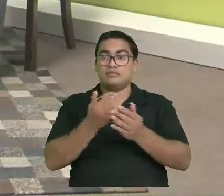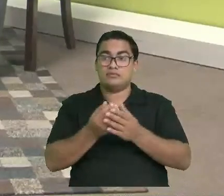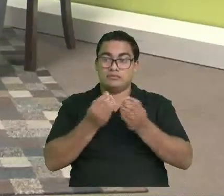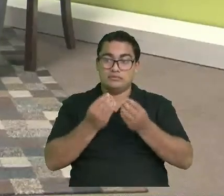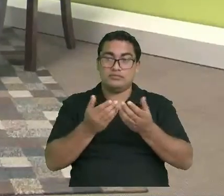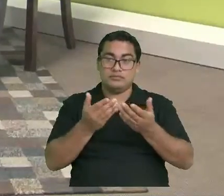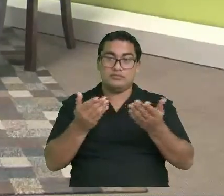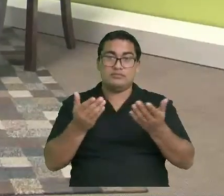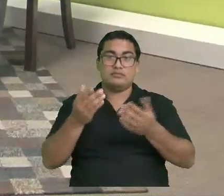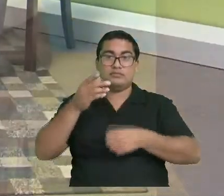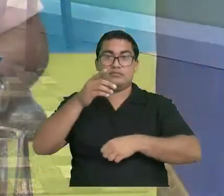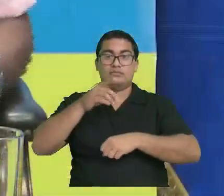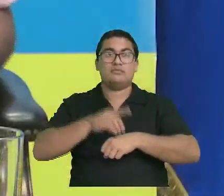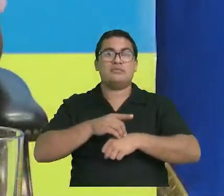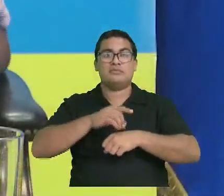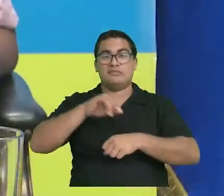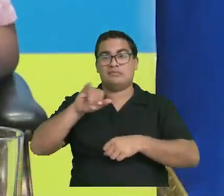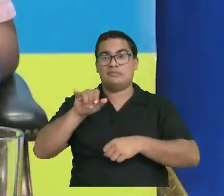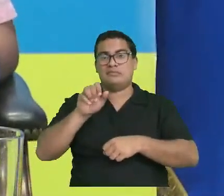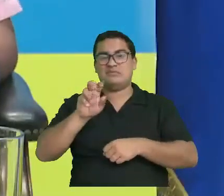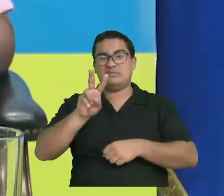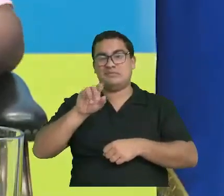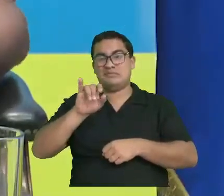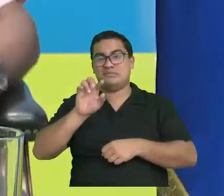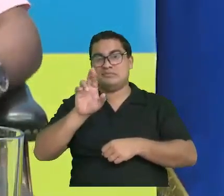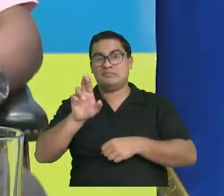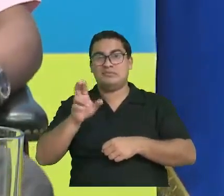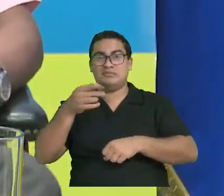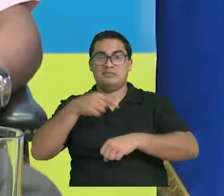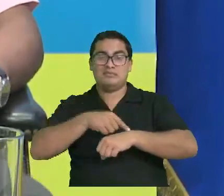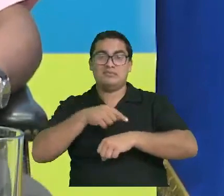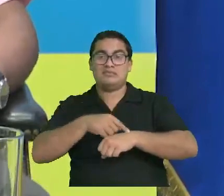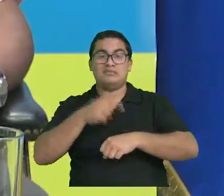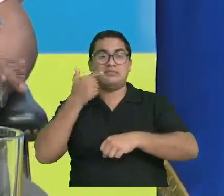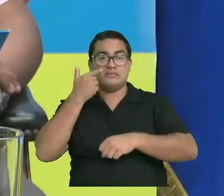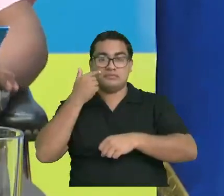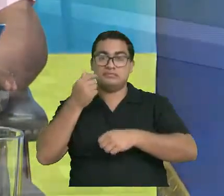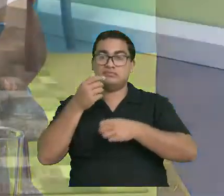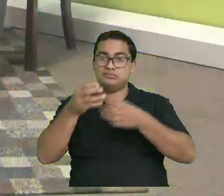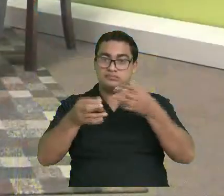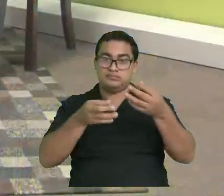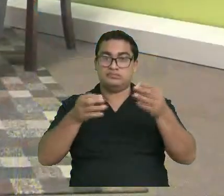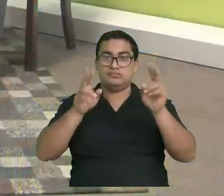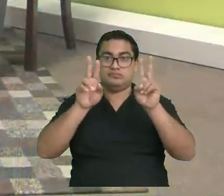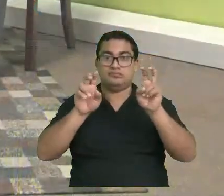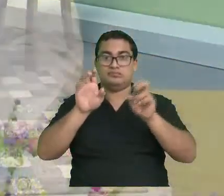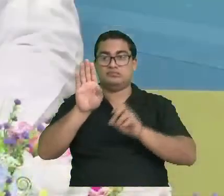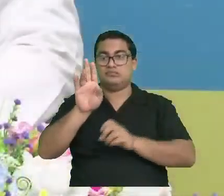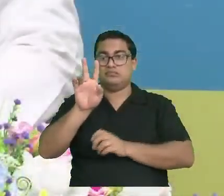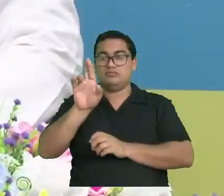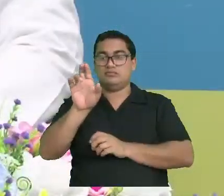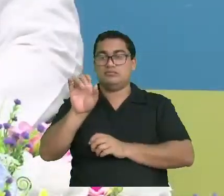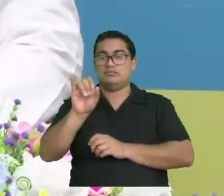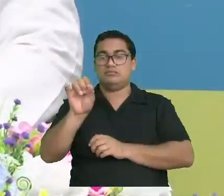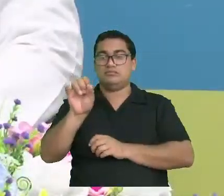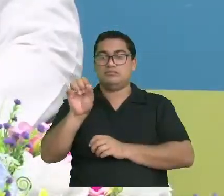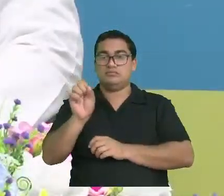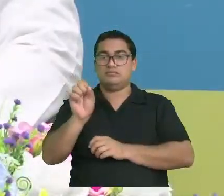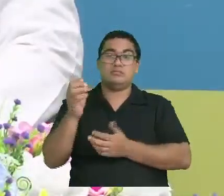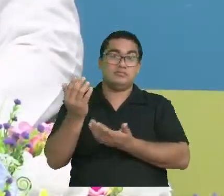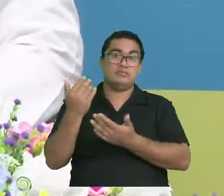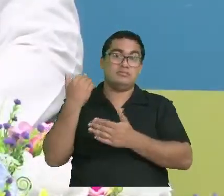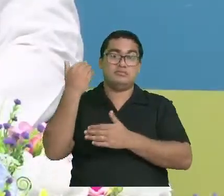agradecemos, doctor Javier Molina, por su valioso tiempo y su valioso conocimiento sobre este tema del bruxismo. Gracias, doctor. Le esperamos